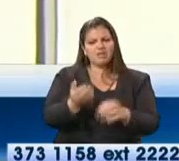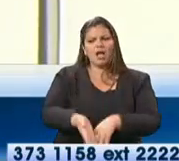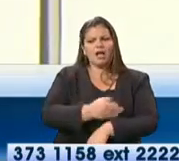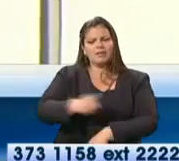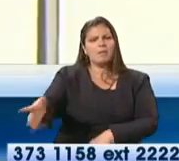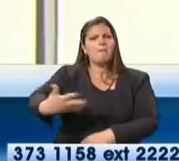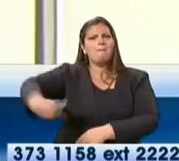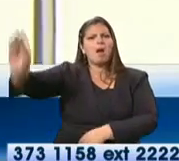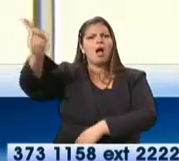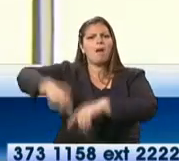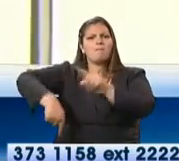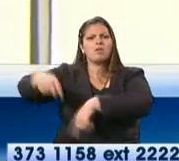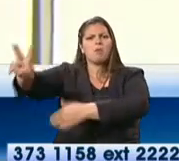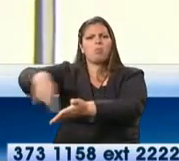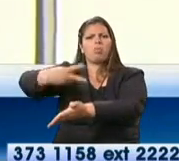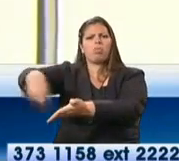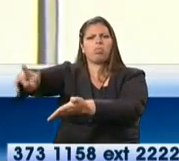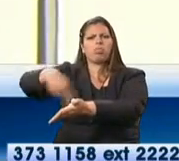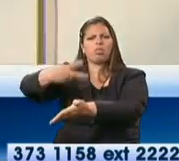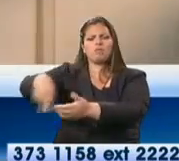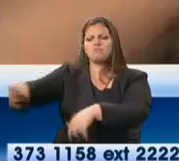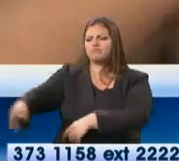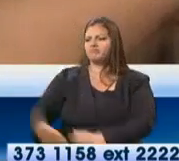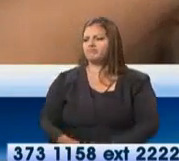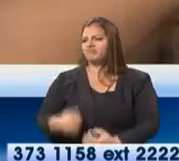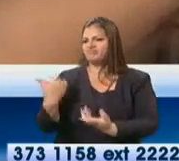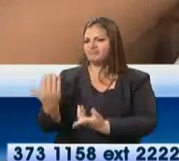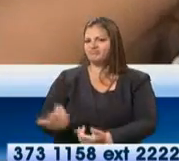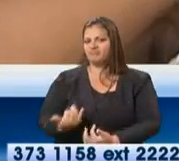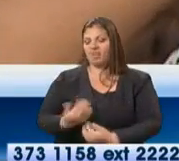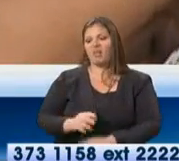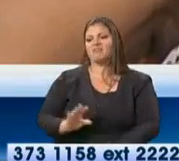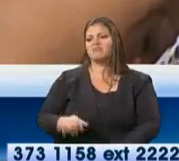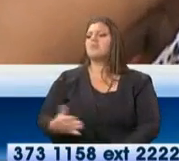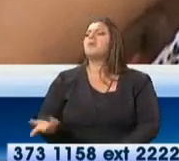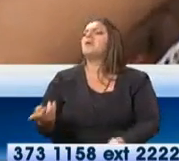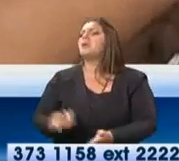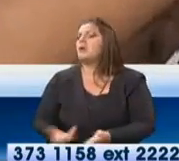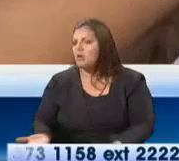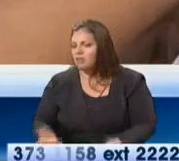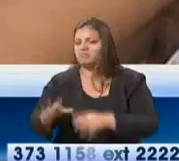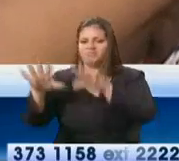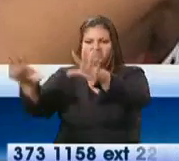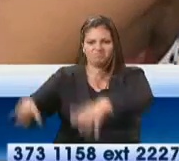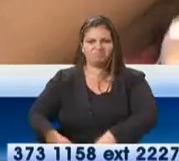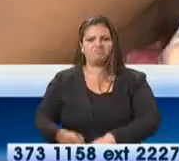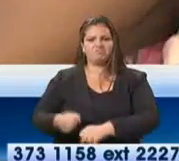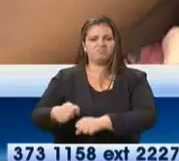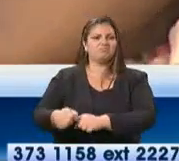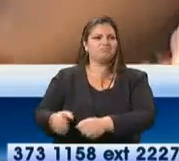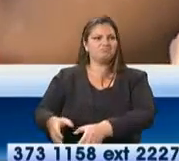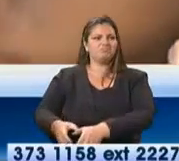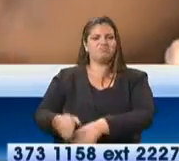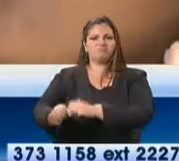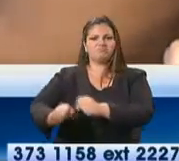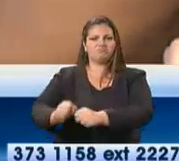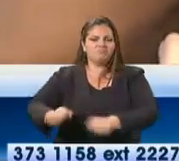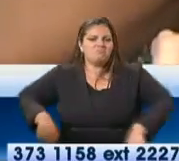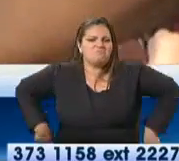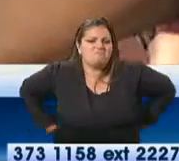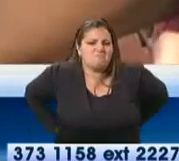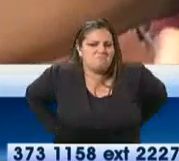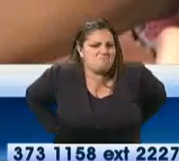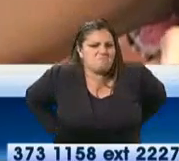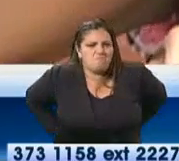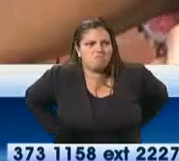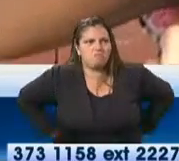hirviendo, lo ha amarrado y le ha tirado el agua en los pies. Porque el niño ha salido de ahí, de donde lo tenían encerrado, y entonces el mismo que vive aquí, inclusive lo